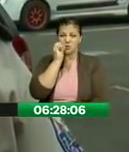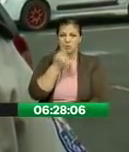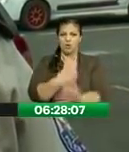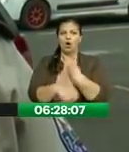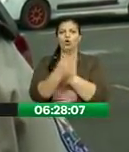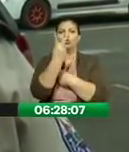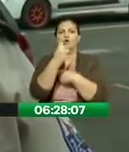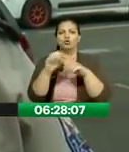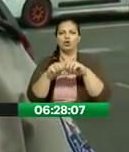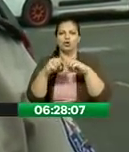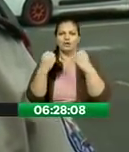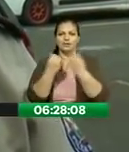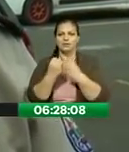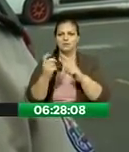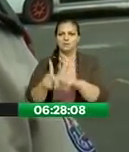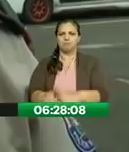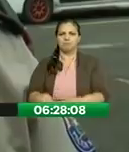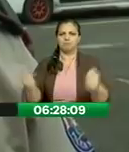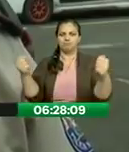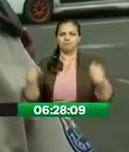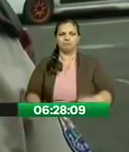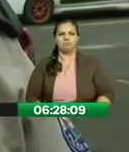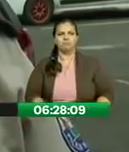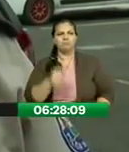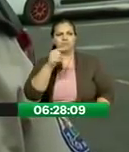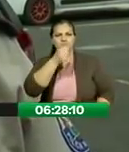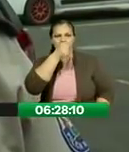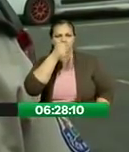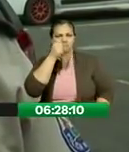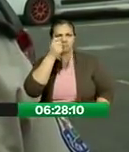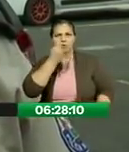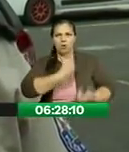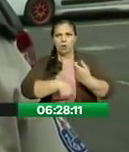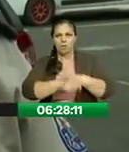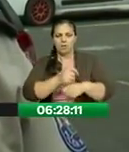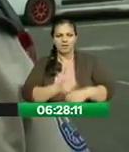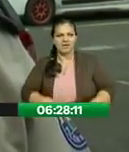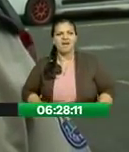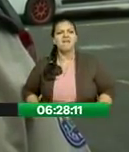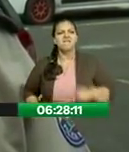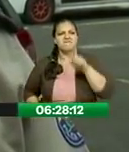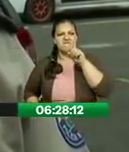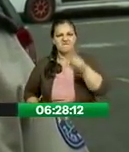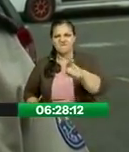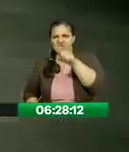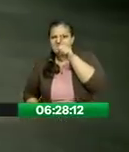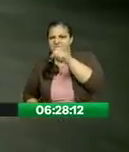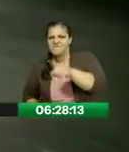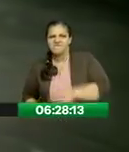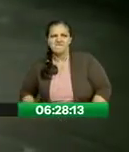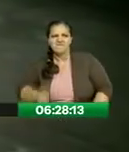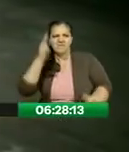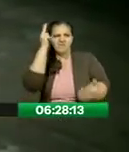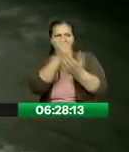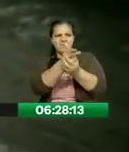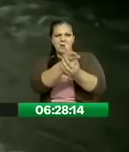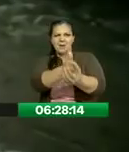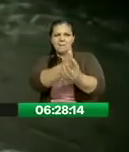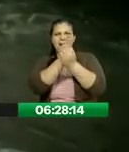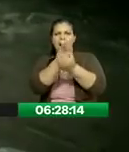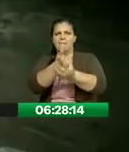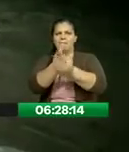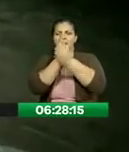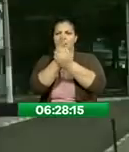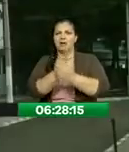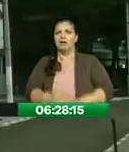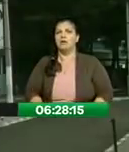delictivas, presumiblemente narcotráfico, que procedieron a victimarlas a estas personas. De este ataque logró sobrevivir